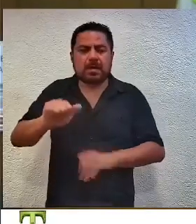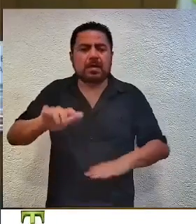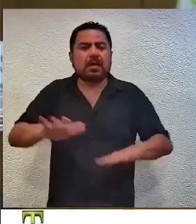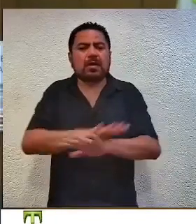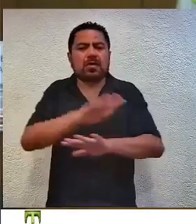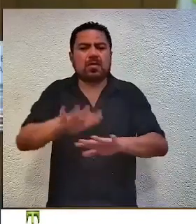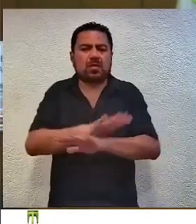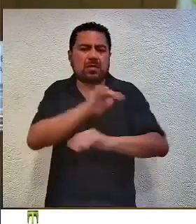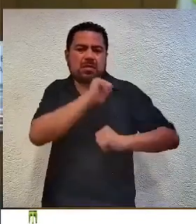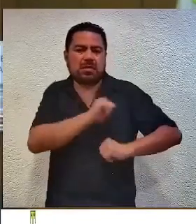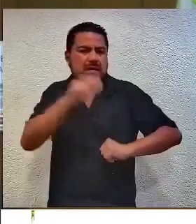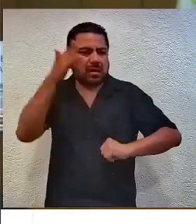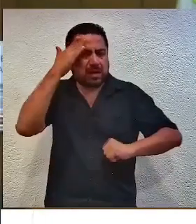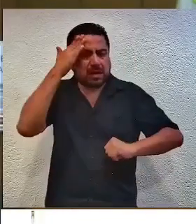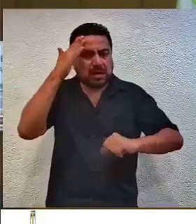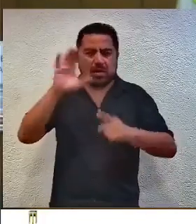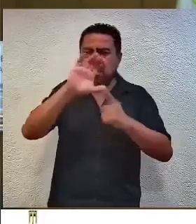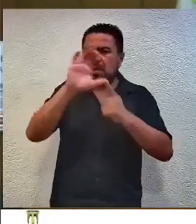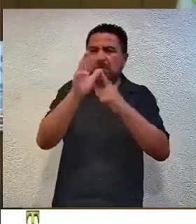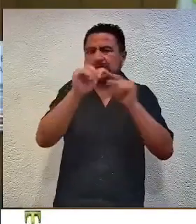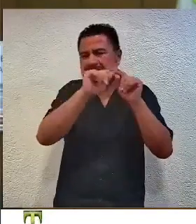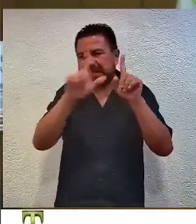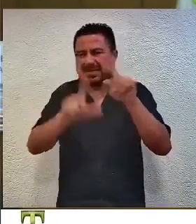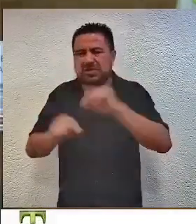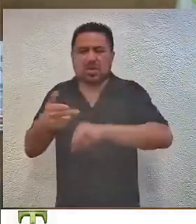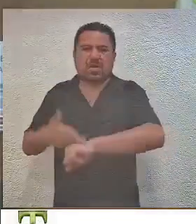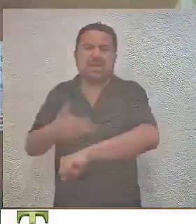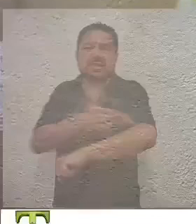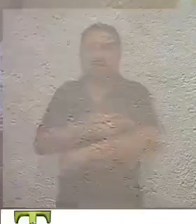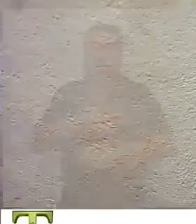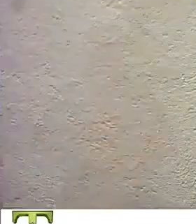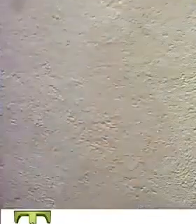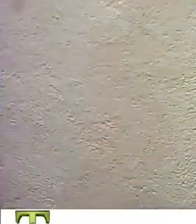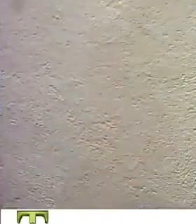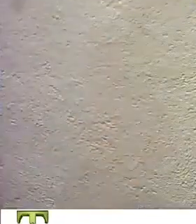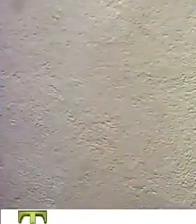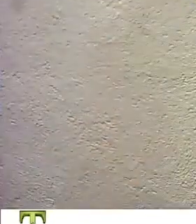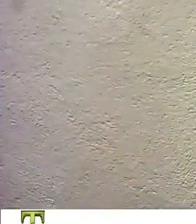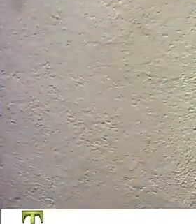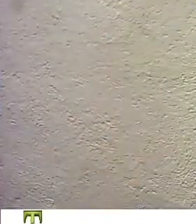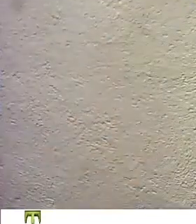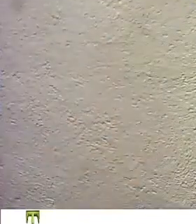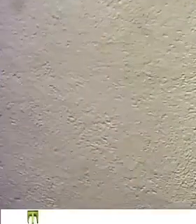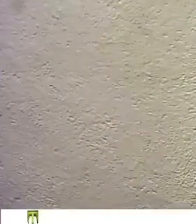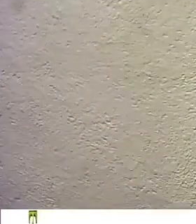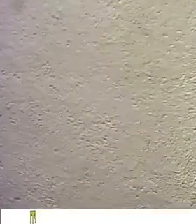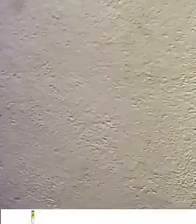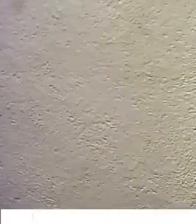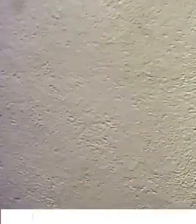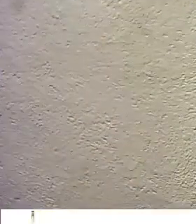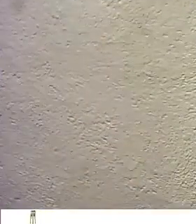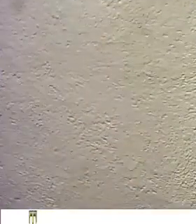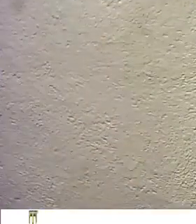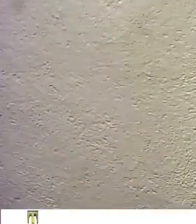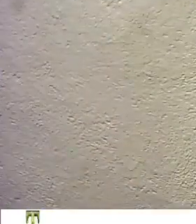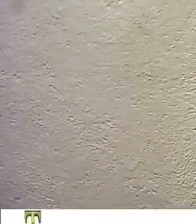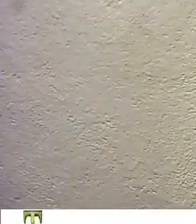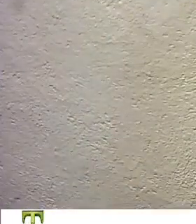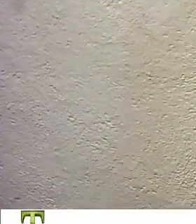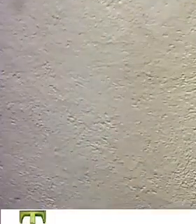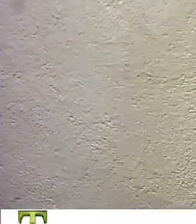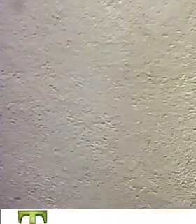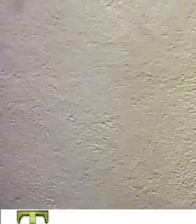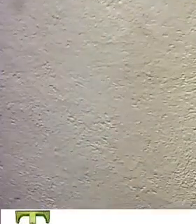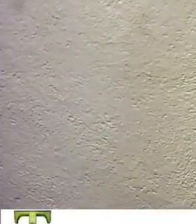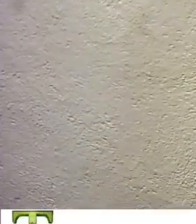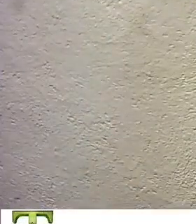la jurisdicción de la Comisión Nacional de Honestidad y Justicia, al revocar la resolución y ordenar la restitución de los derechos